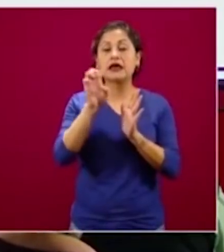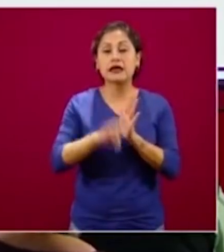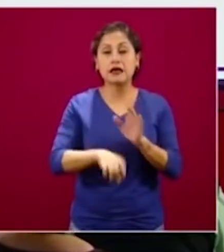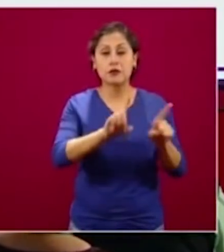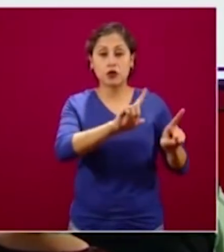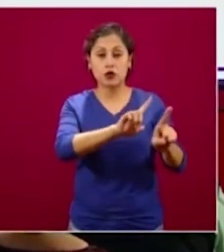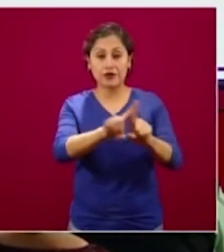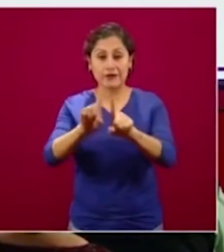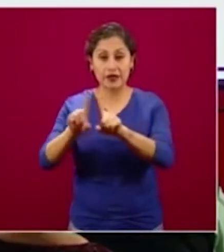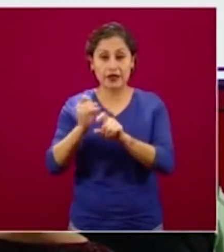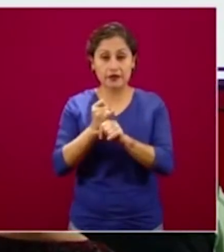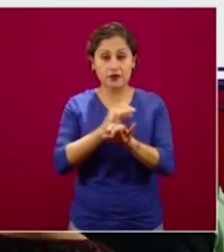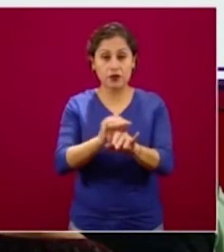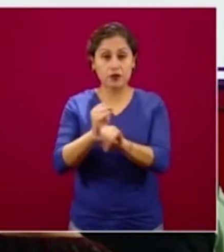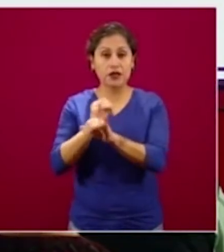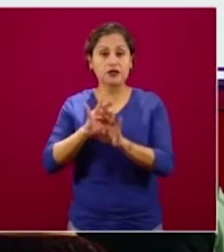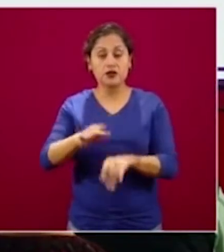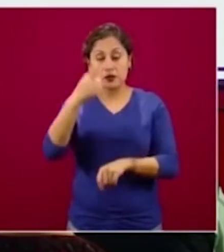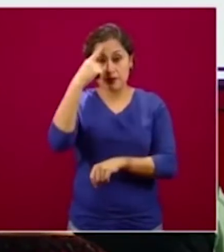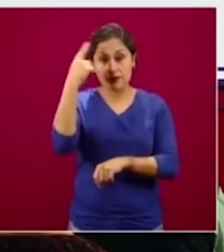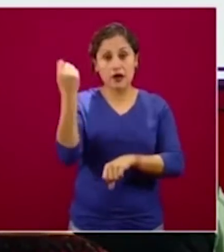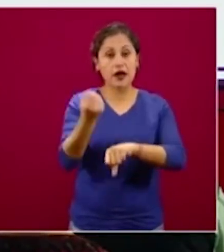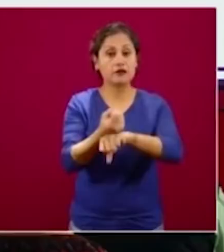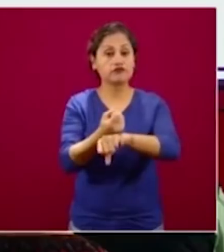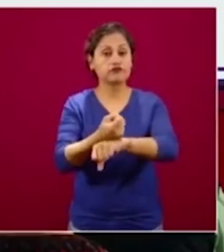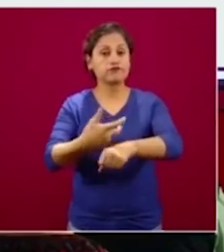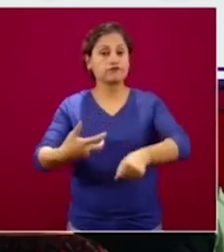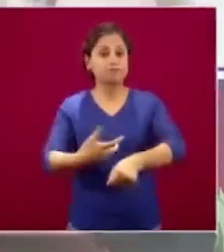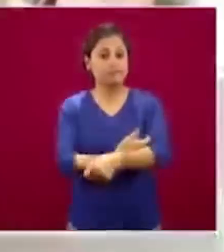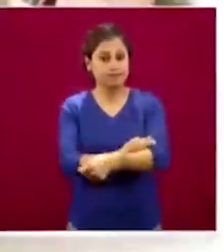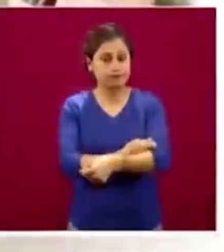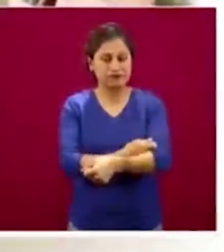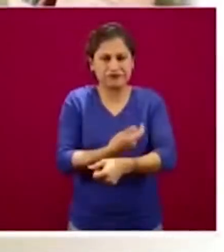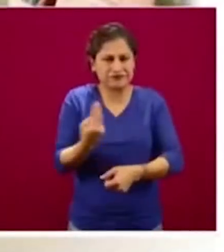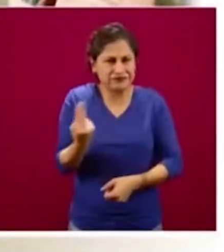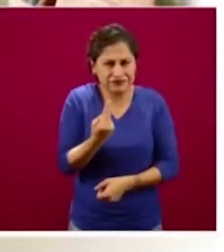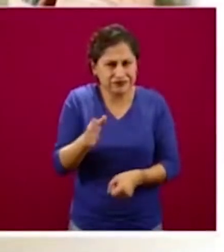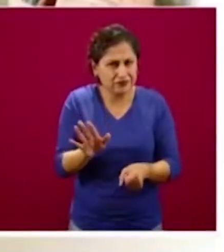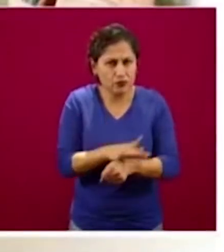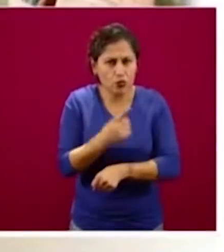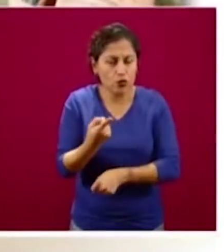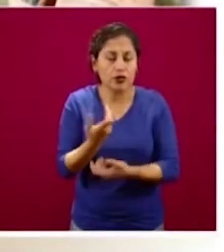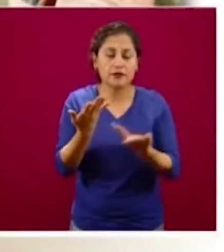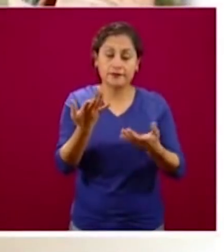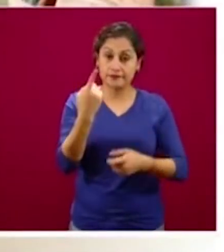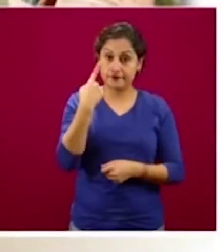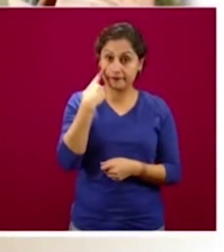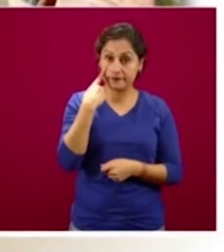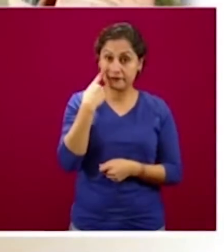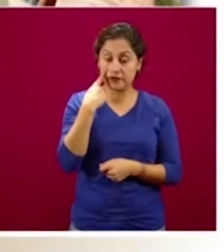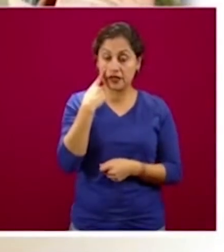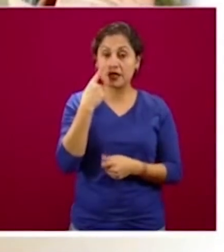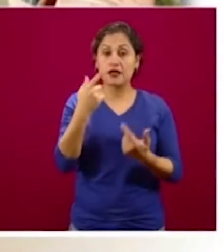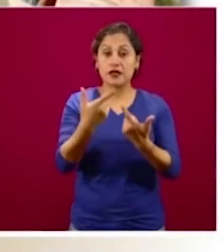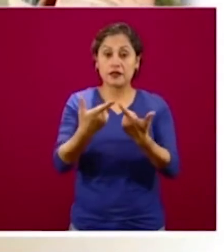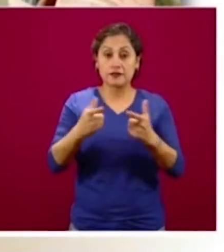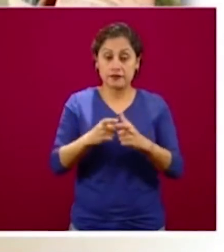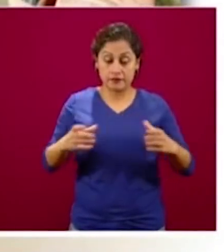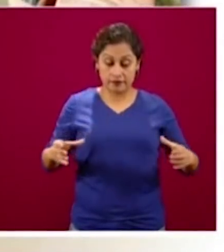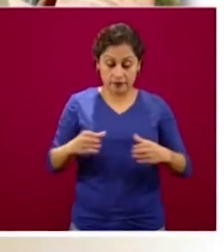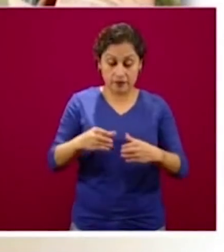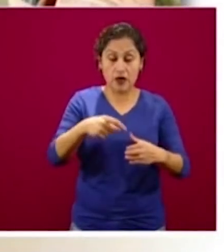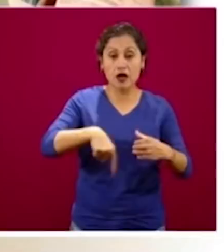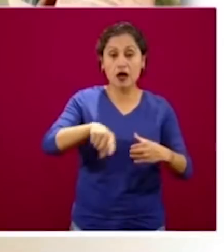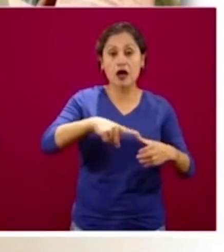la transfusión y por qué es necesaria la transfusión. Y me refiero específicamente a un grupo de